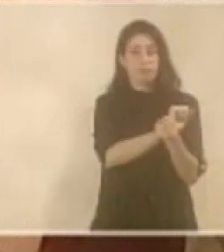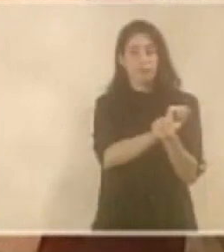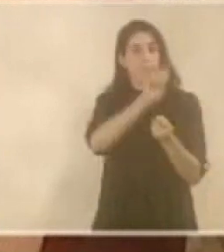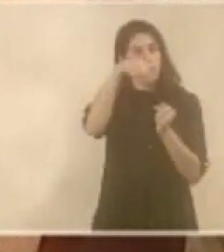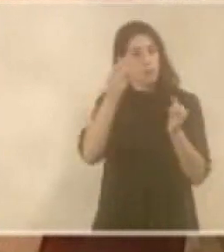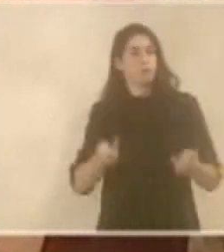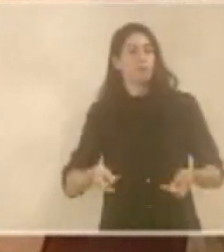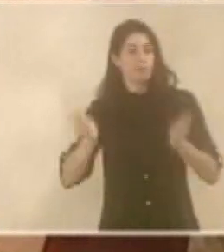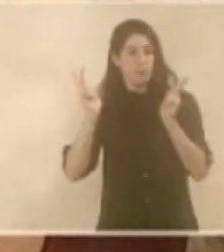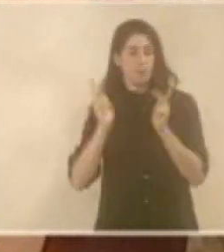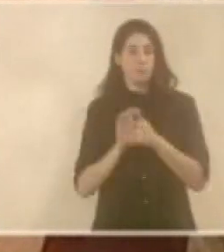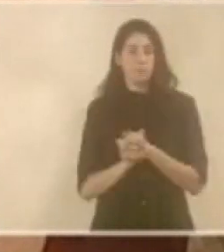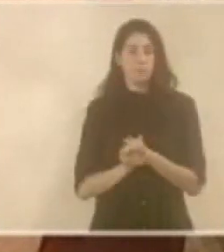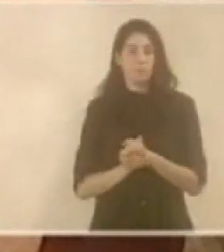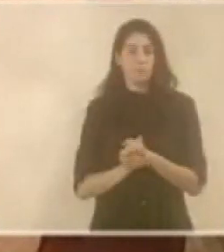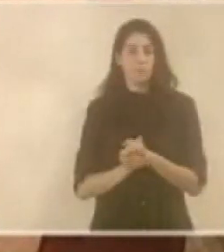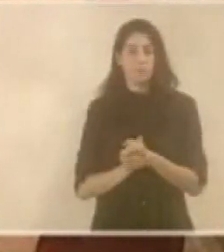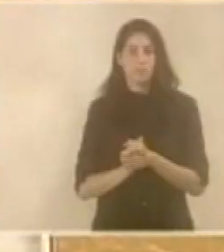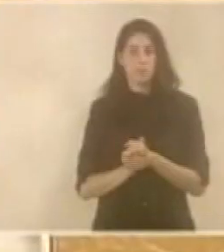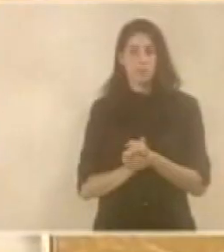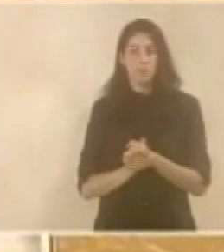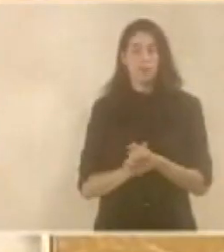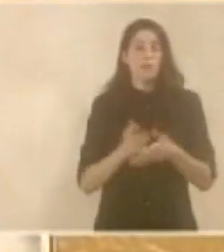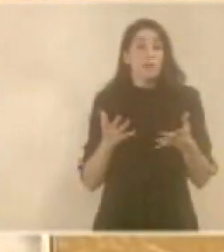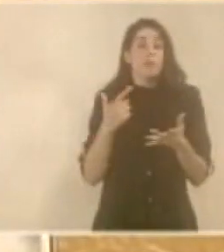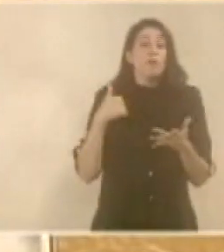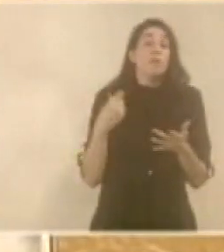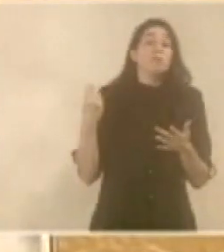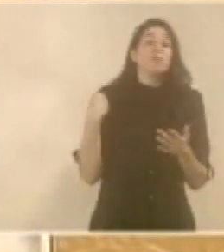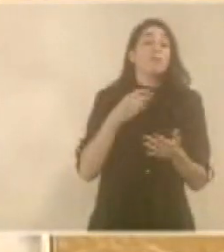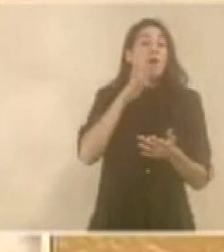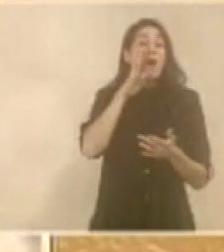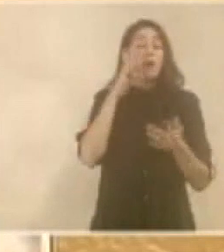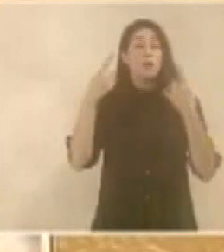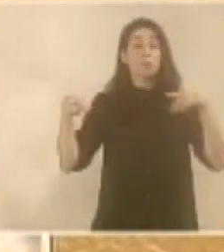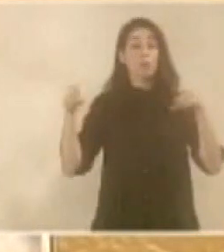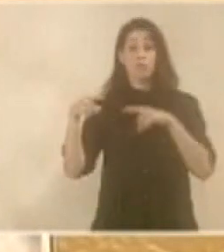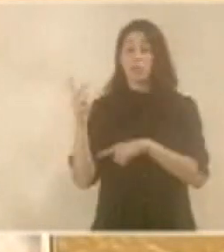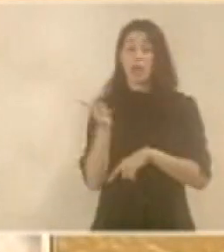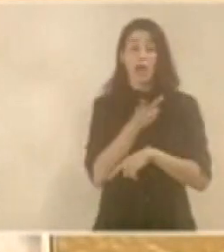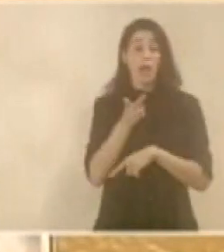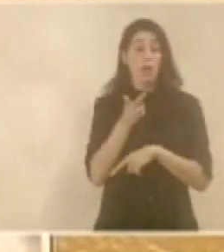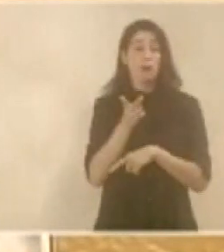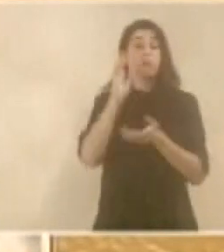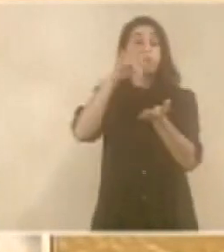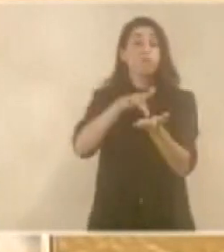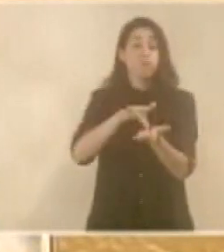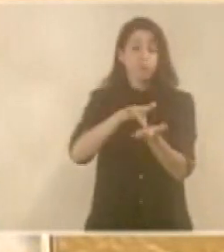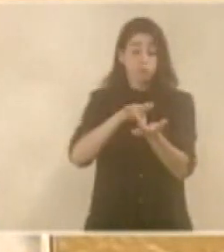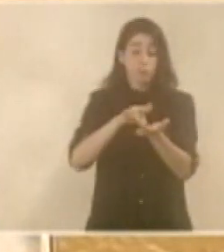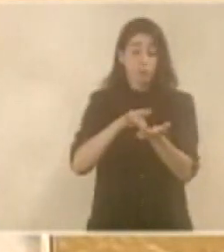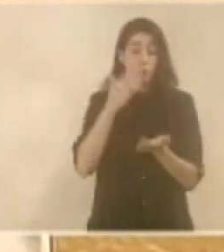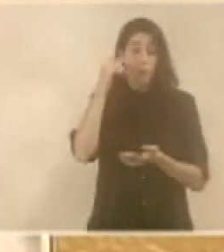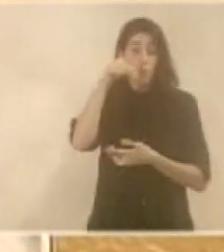los fundamentos por los cuales se tocan estas dos marchas militares. Quizás haga falta un poco de pedagogía por parte de los